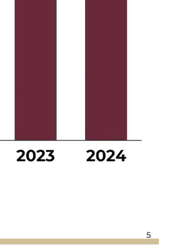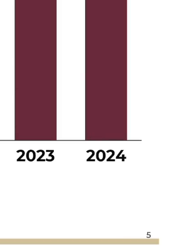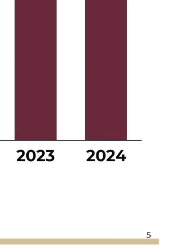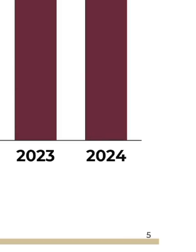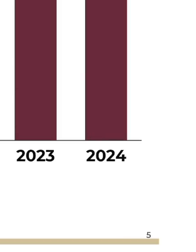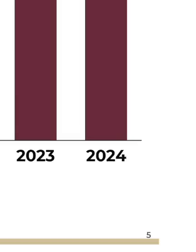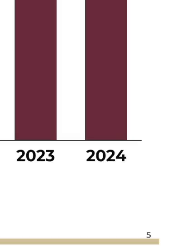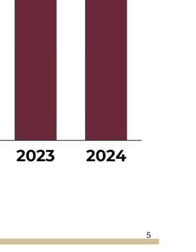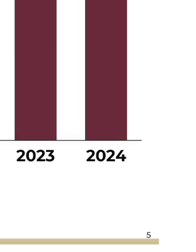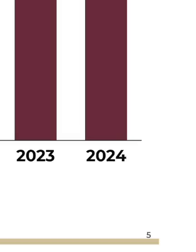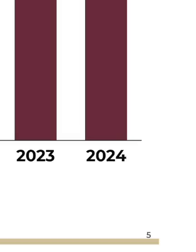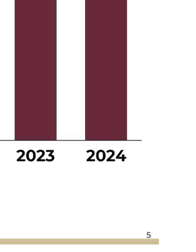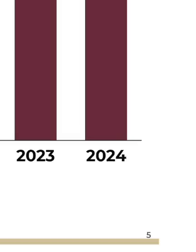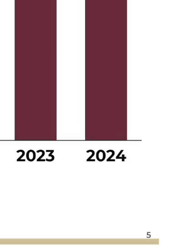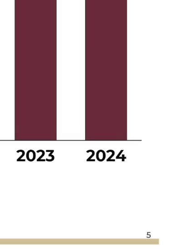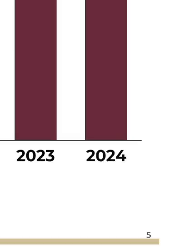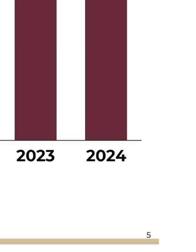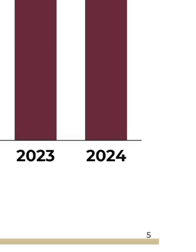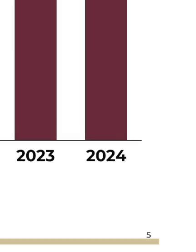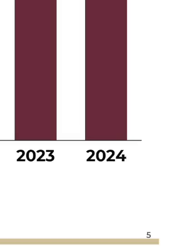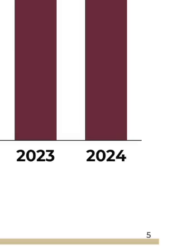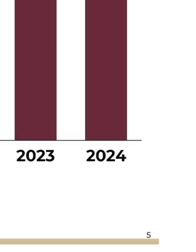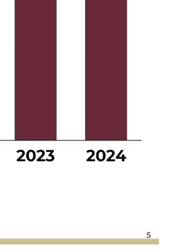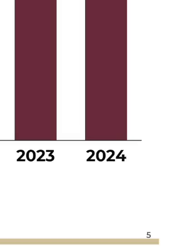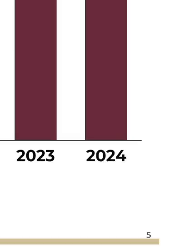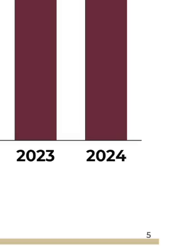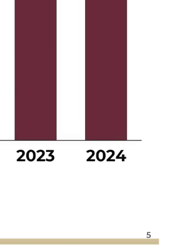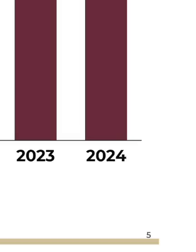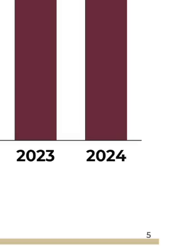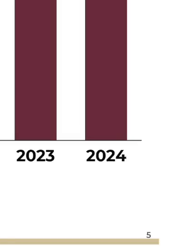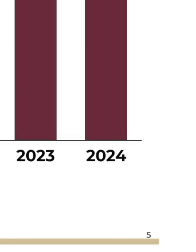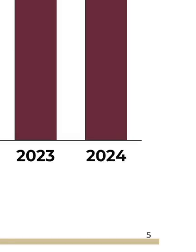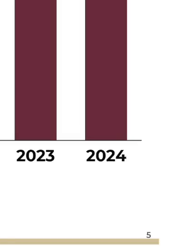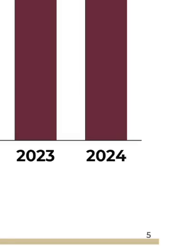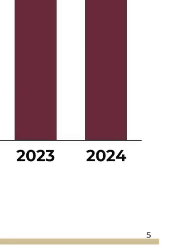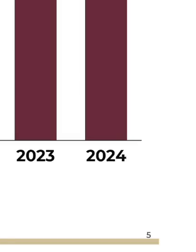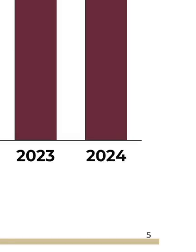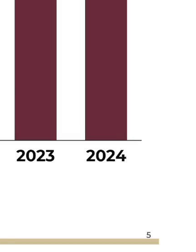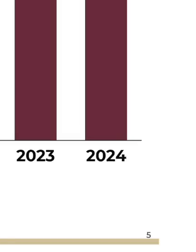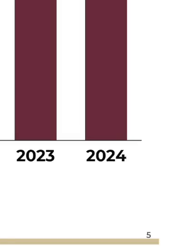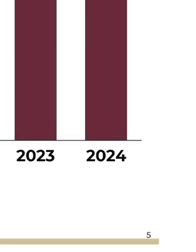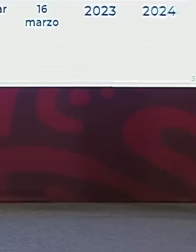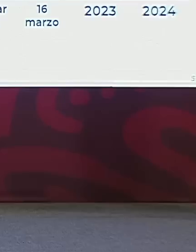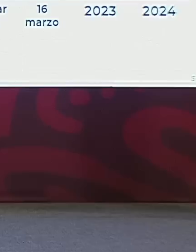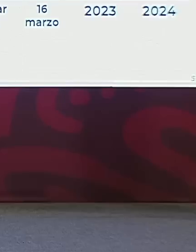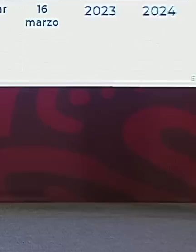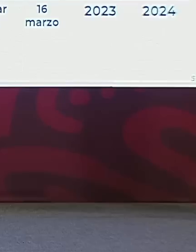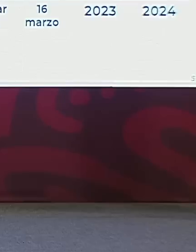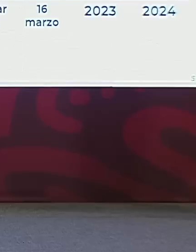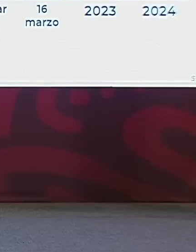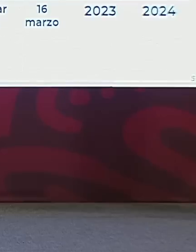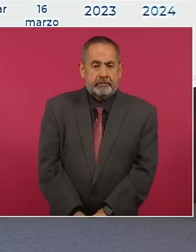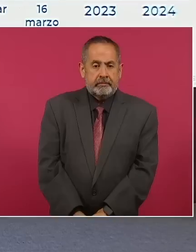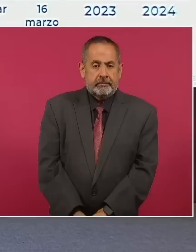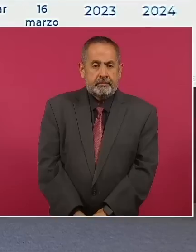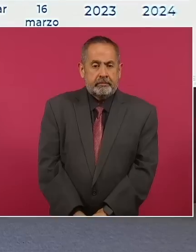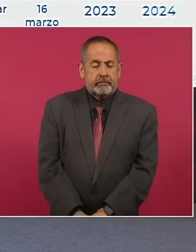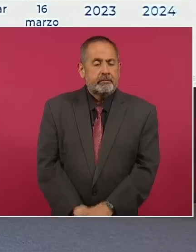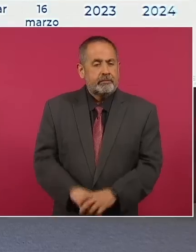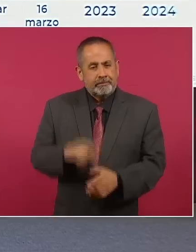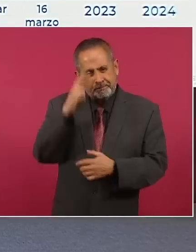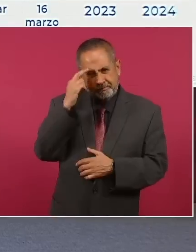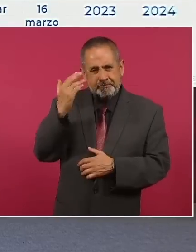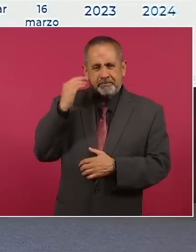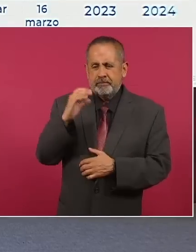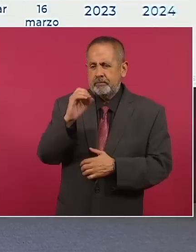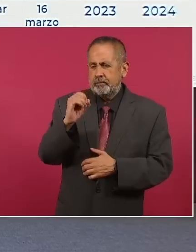el 2020 hubo un acuerdo de la OPEP de disminuir 100,000 barriles de petróleo